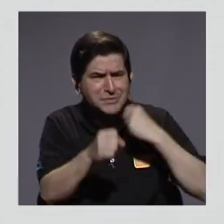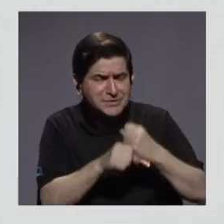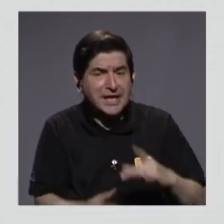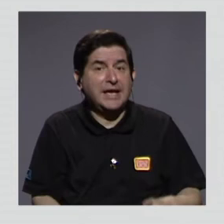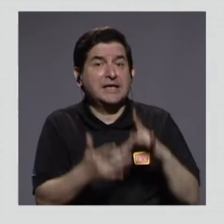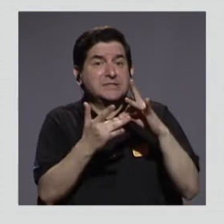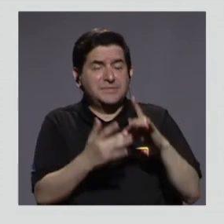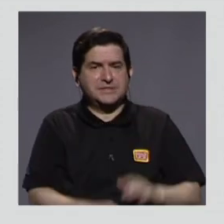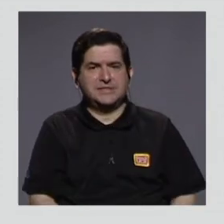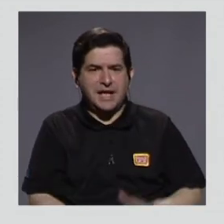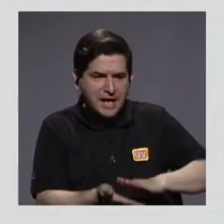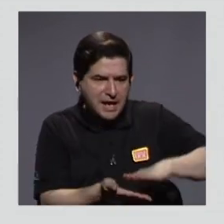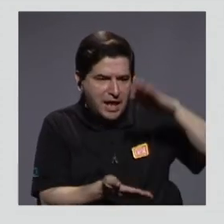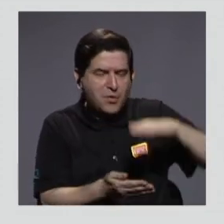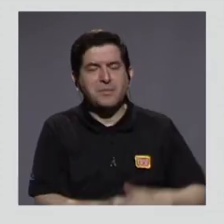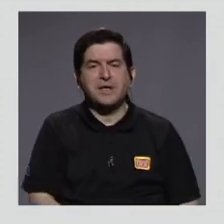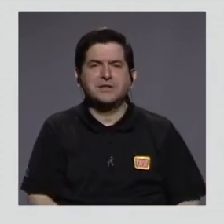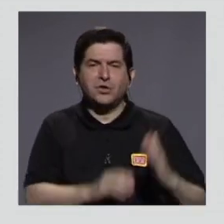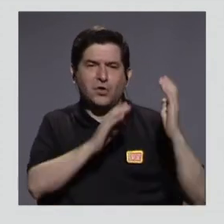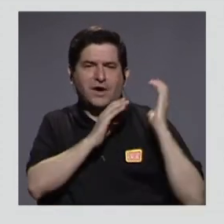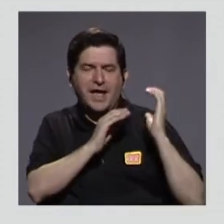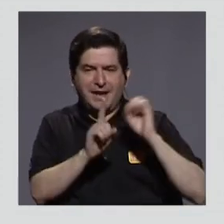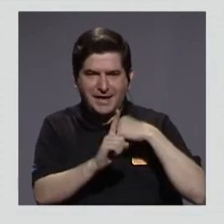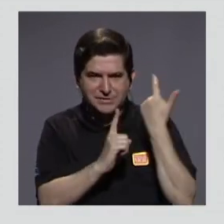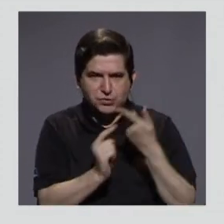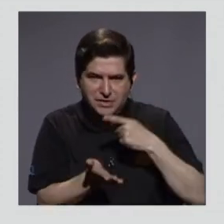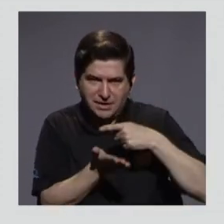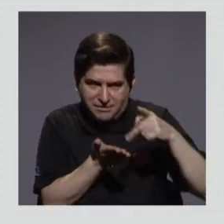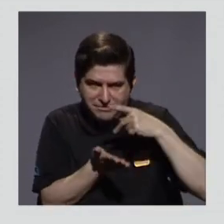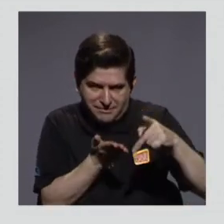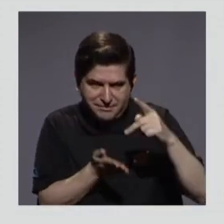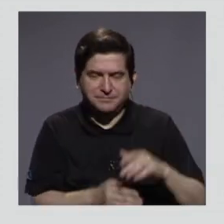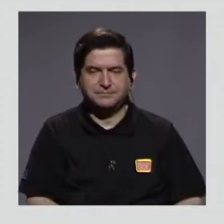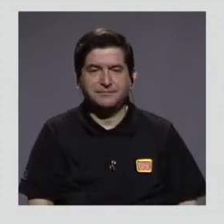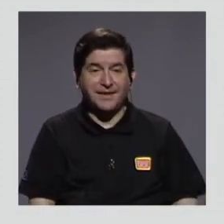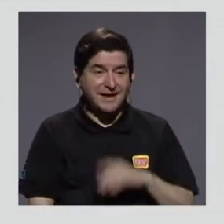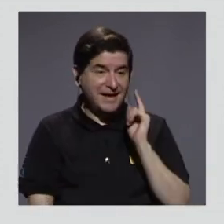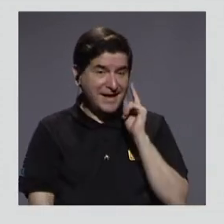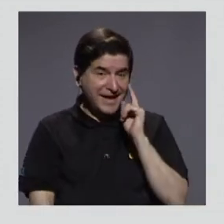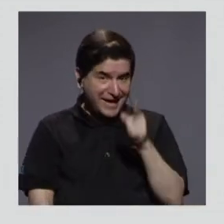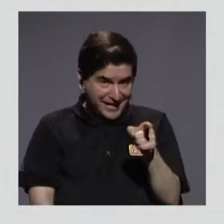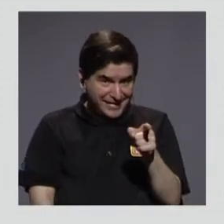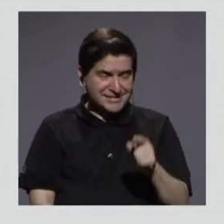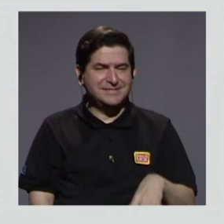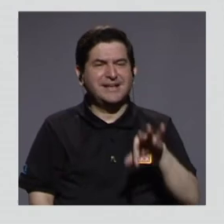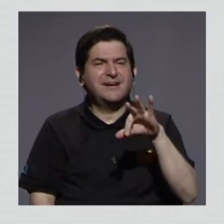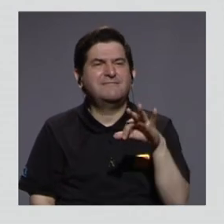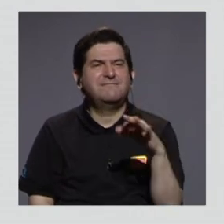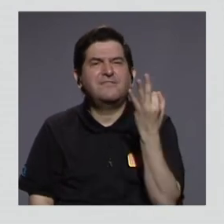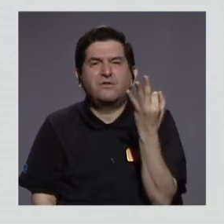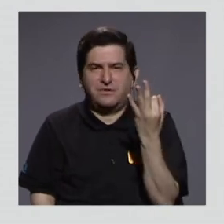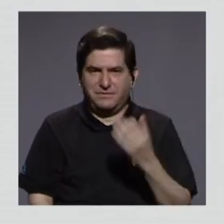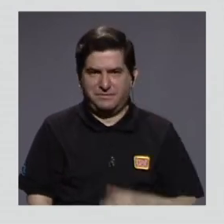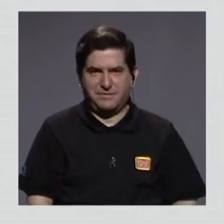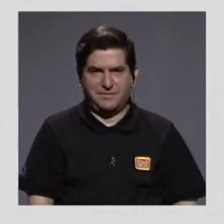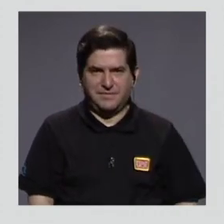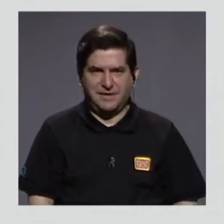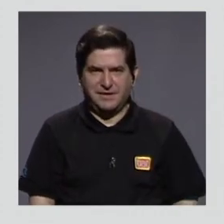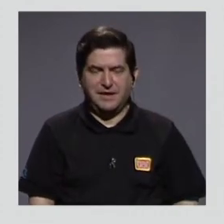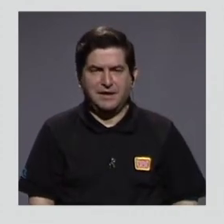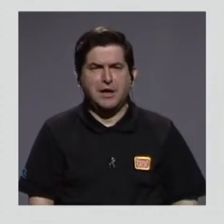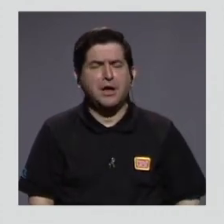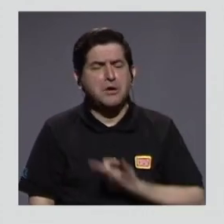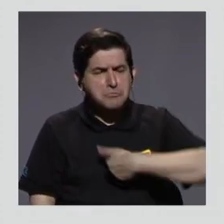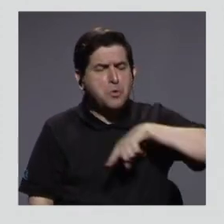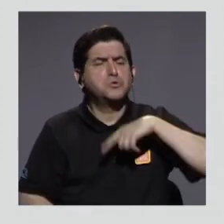por el incremento en cargas sociales pues eso es una forma en la